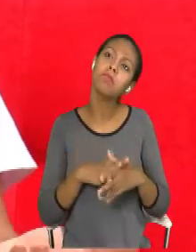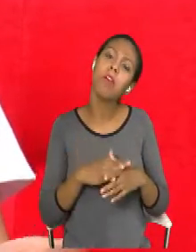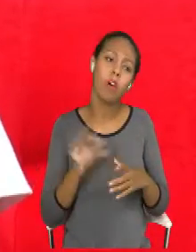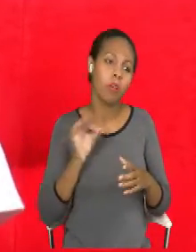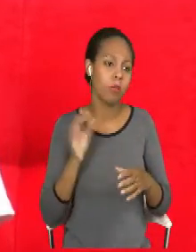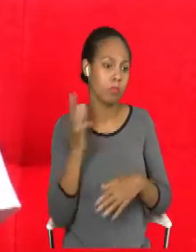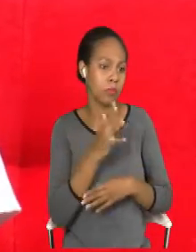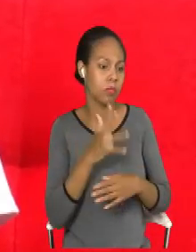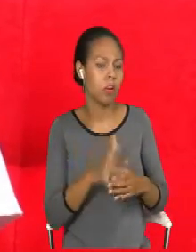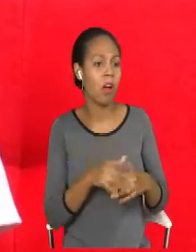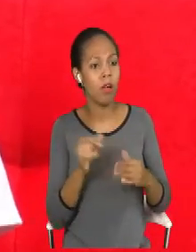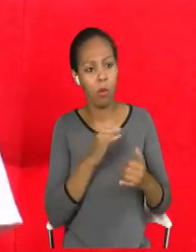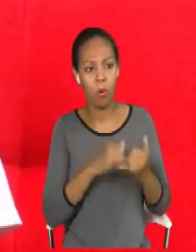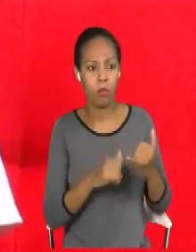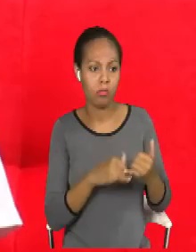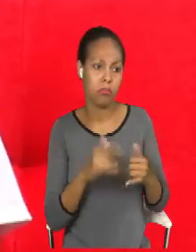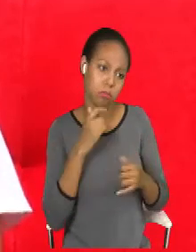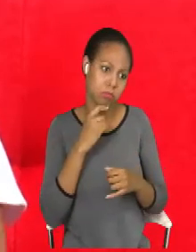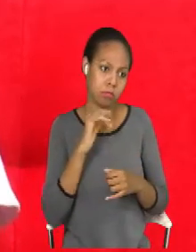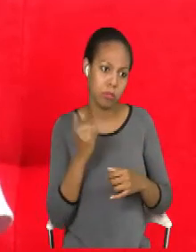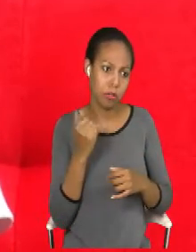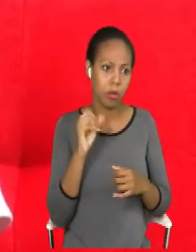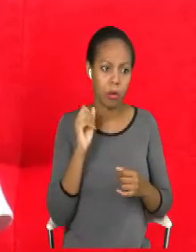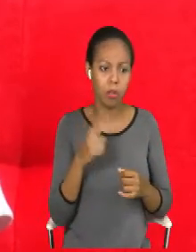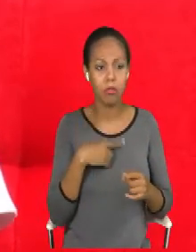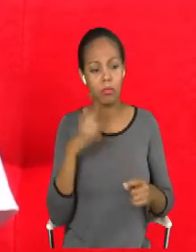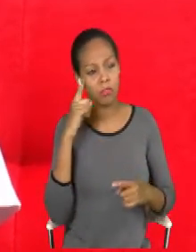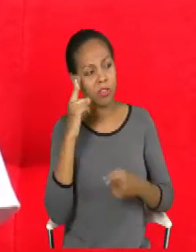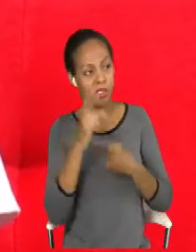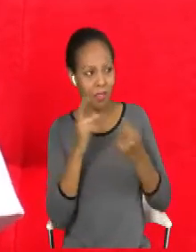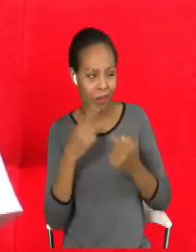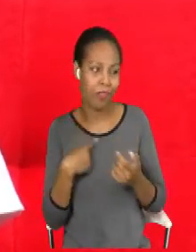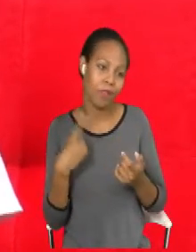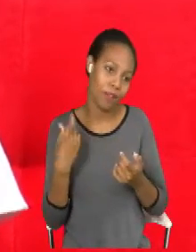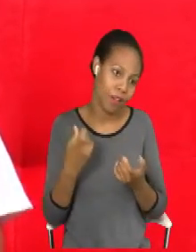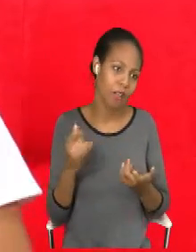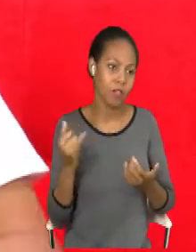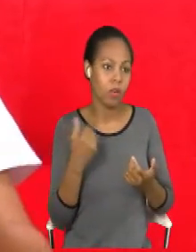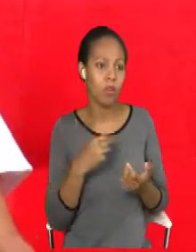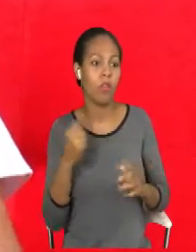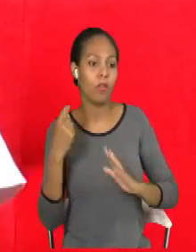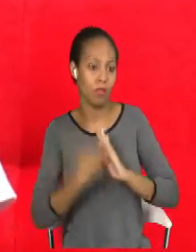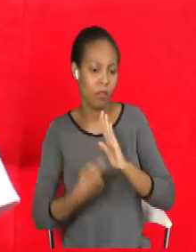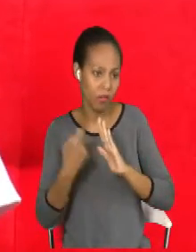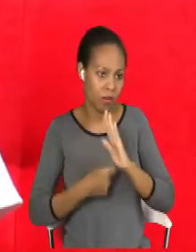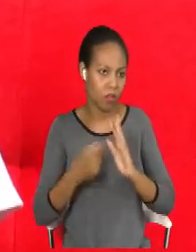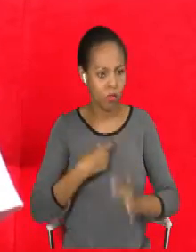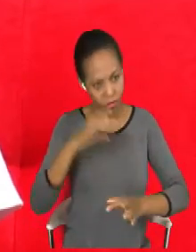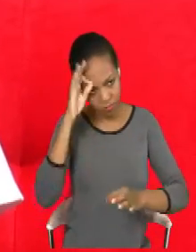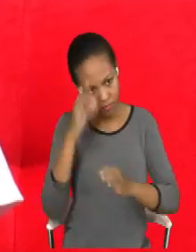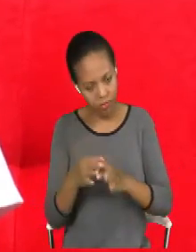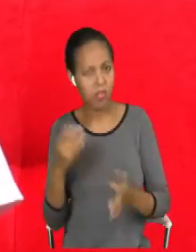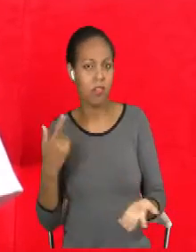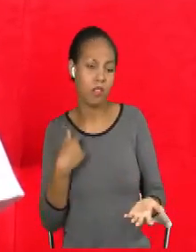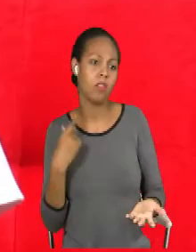al final de la semana dirás, bueno, sí, voy a recapacitar en esto, sé que debo aumentar mi fe, sé que debo creer en Jesús.